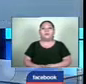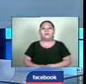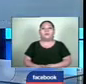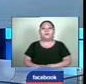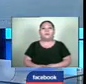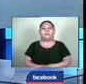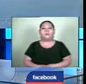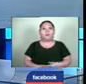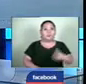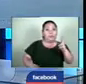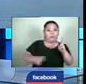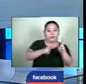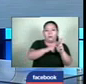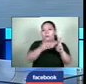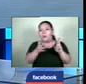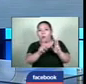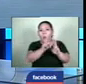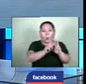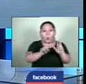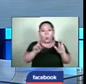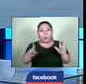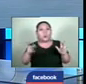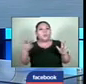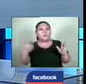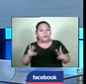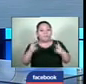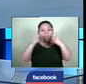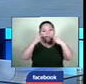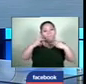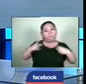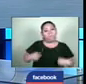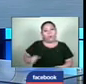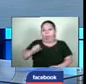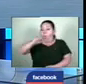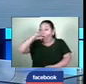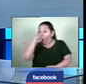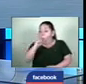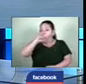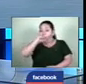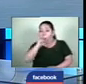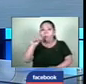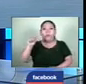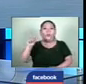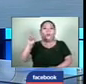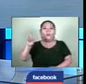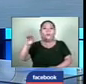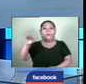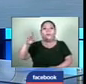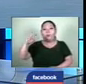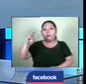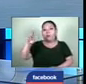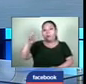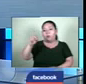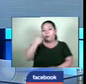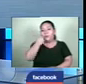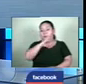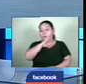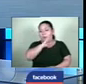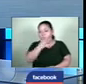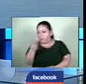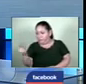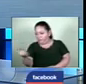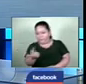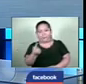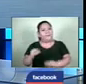Y una de cada tres personas recibieron tratamiento para la tuberculosis en 2020, mientras que la cifra de fallecidos por la enfermedad